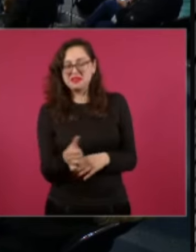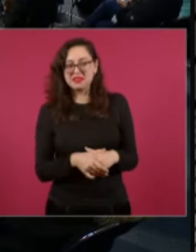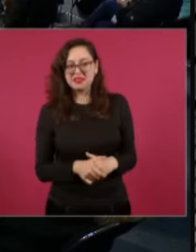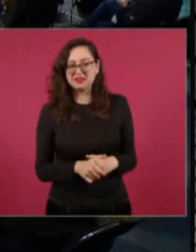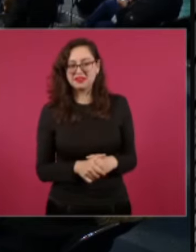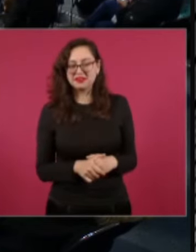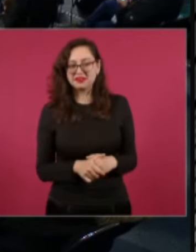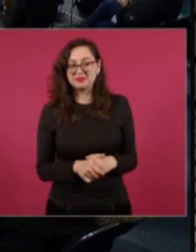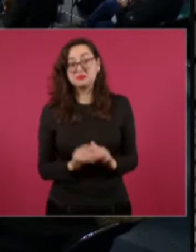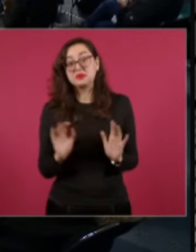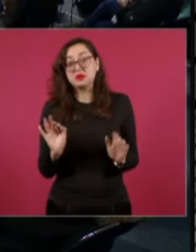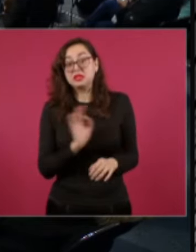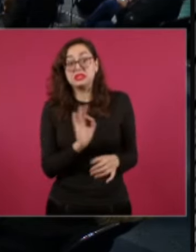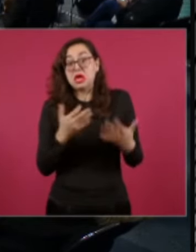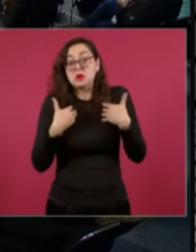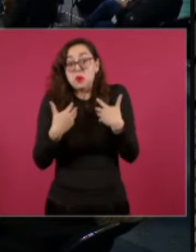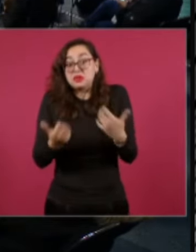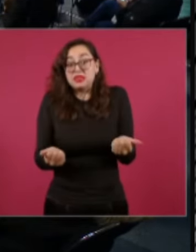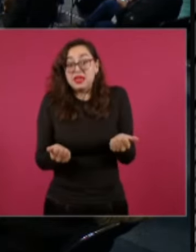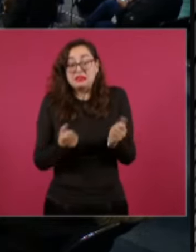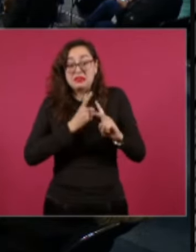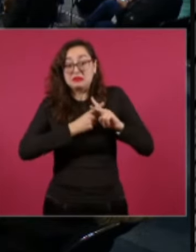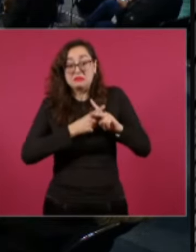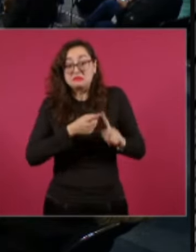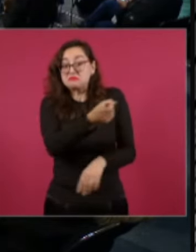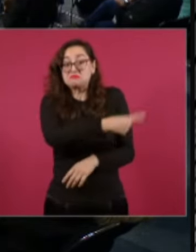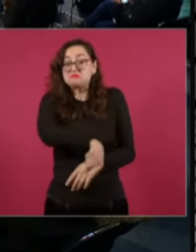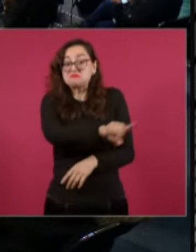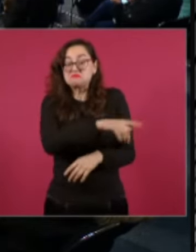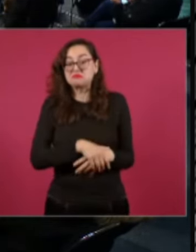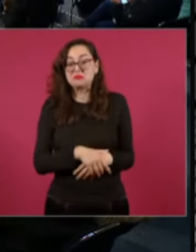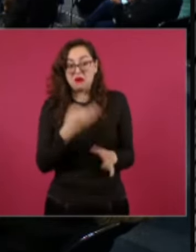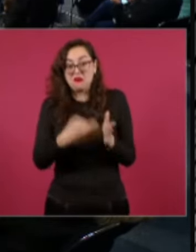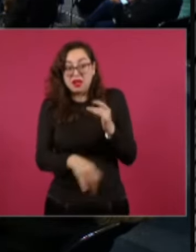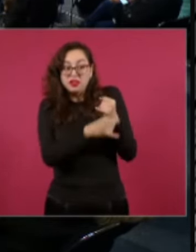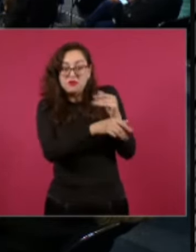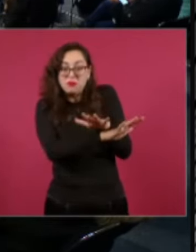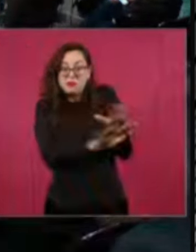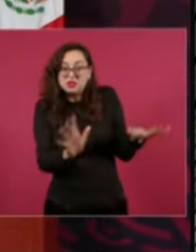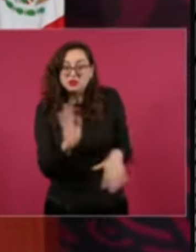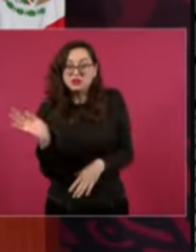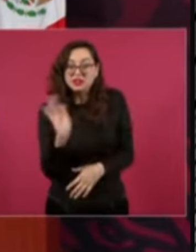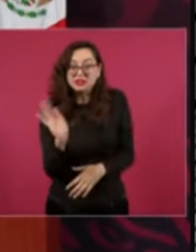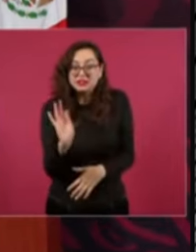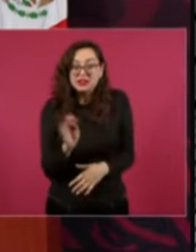o a lo mejor no todos tienen esta información.